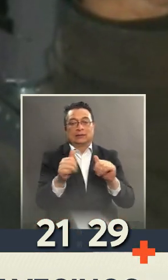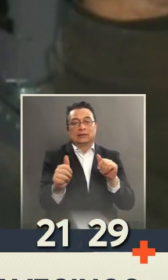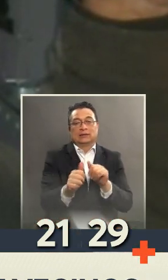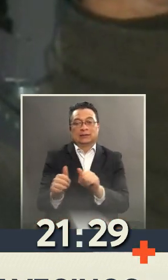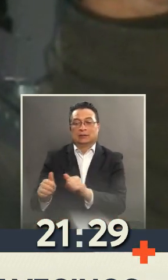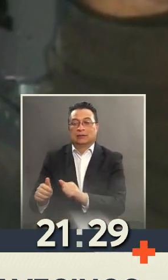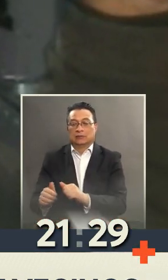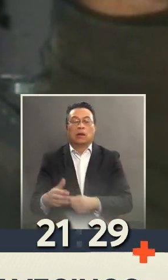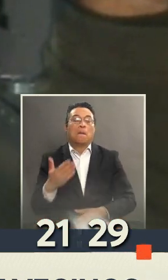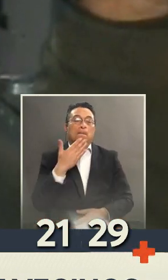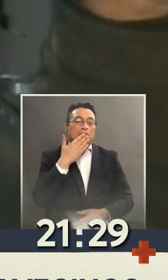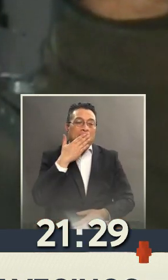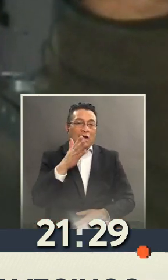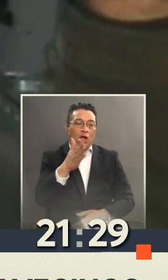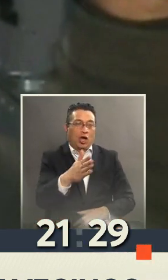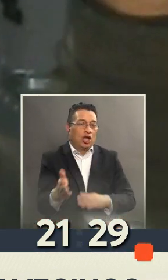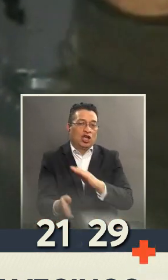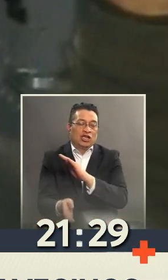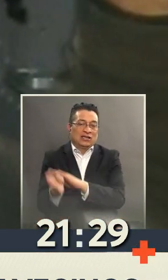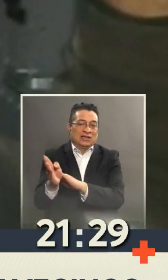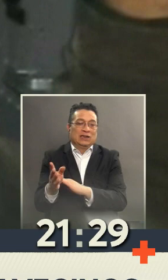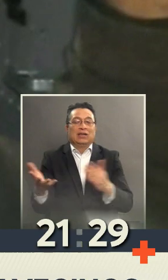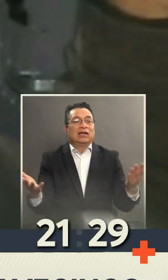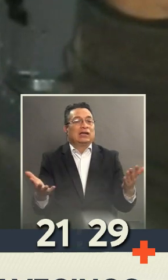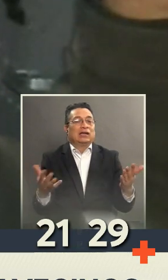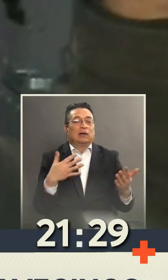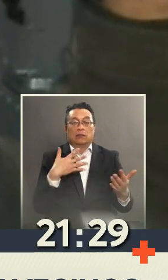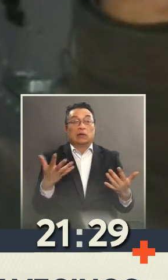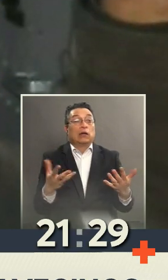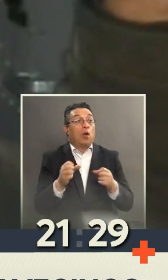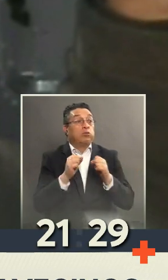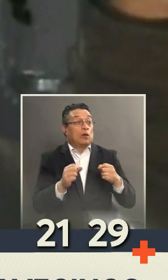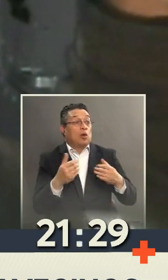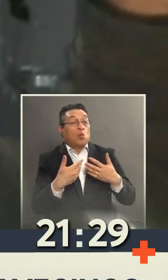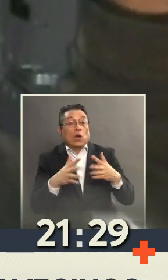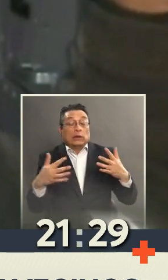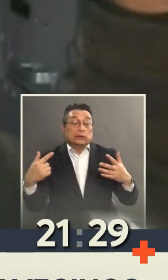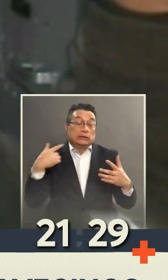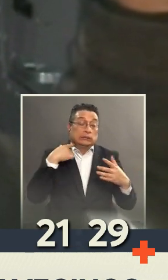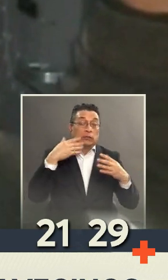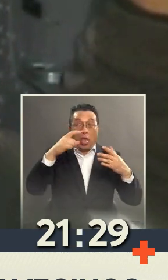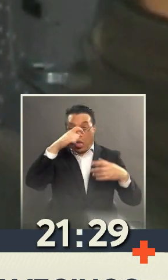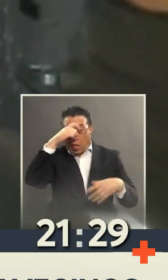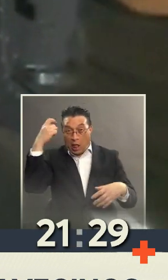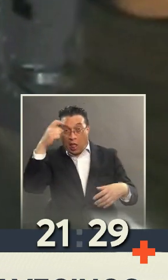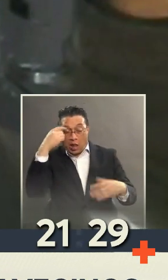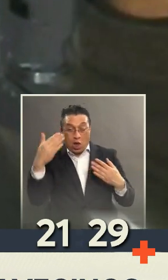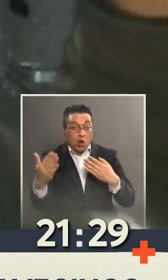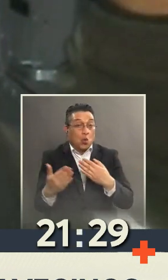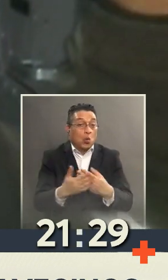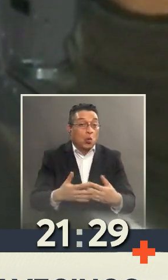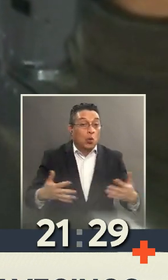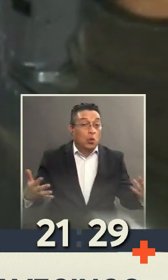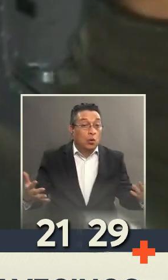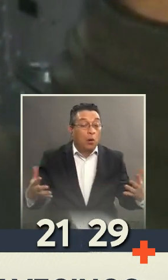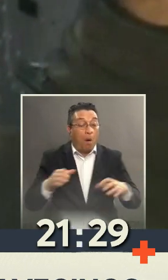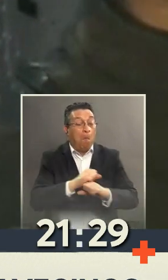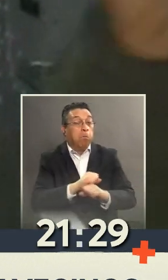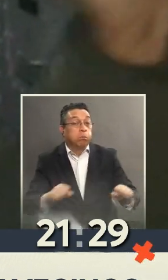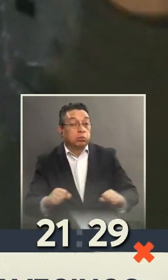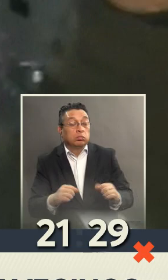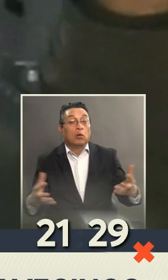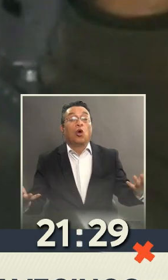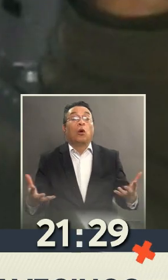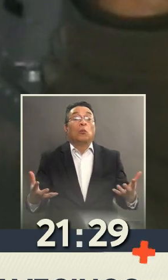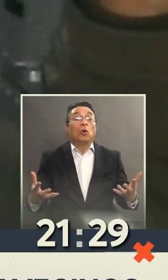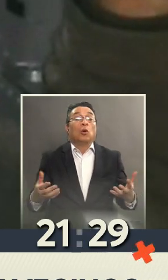mejor que habían hecho, porque nadie sabía que podía pasar, en cualquier momento podía pasar algo con las calores que ya se están viniendo, a lo mejor un explosivo fuerte, además que